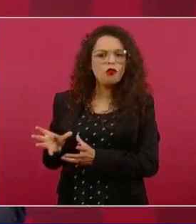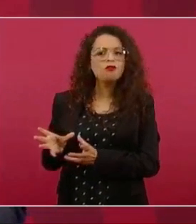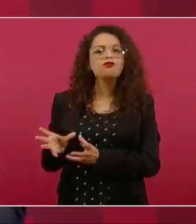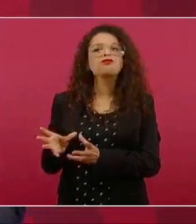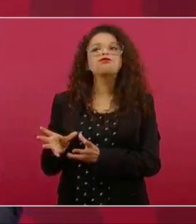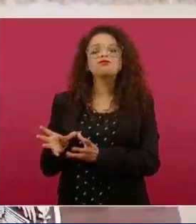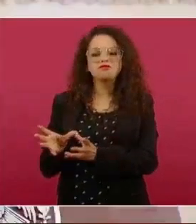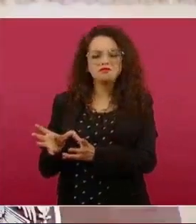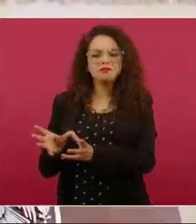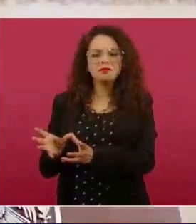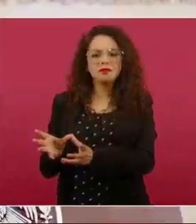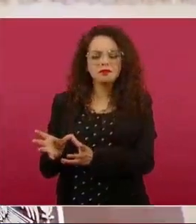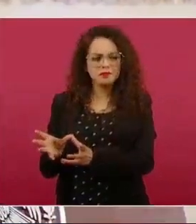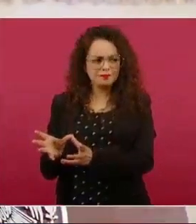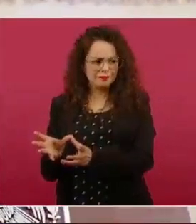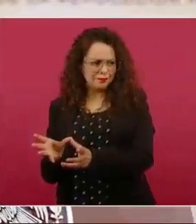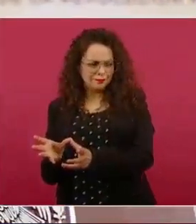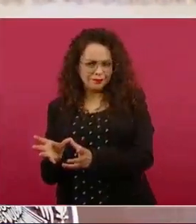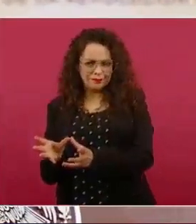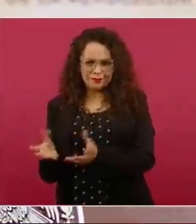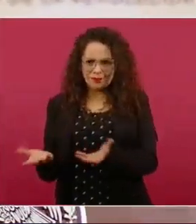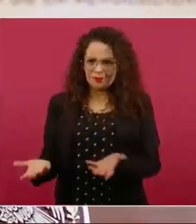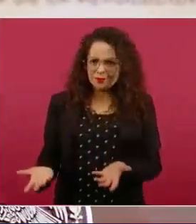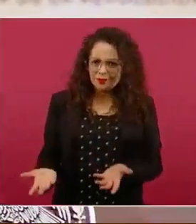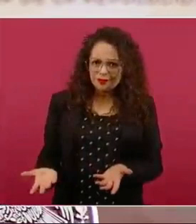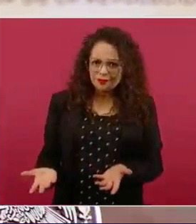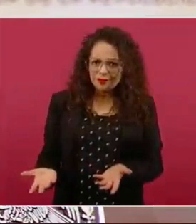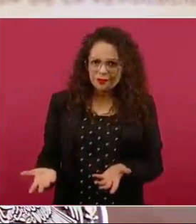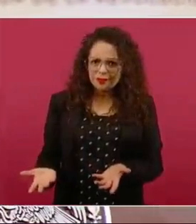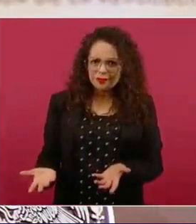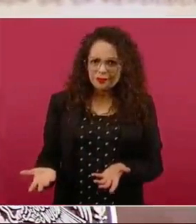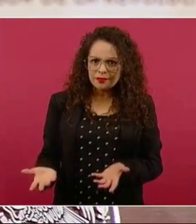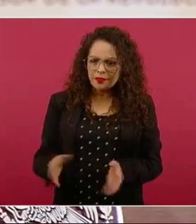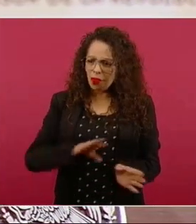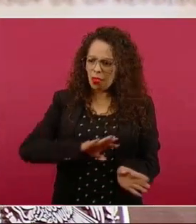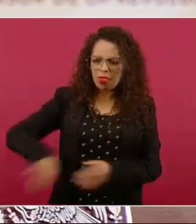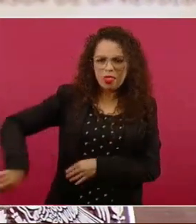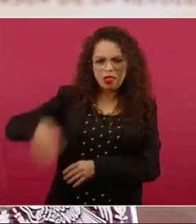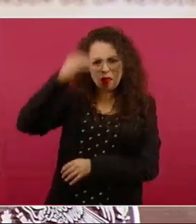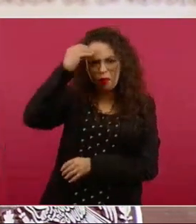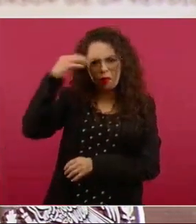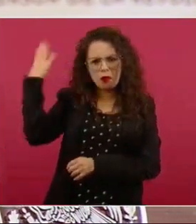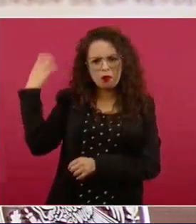¿Y dónde quedó el general Cárdenas?